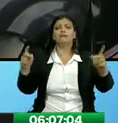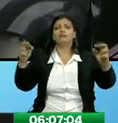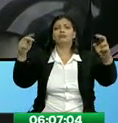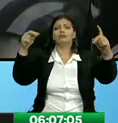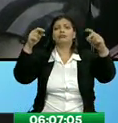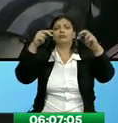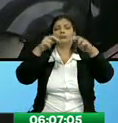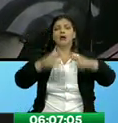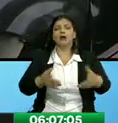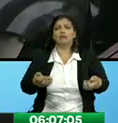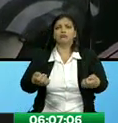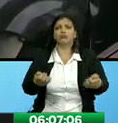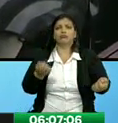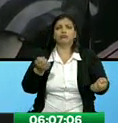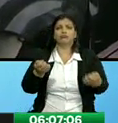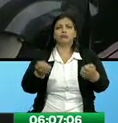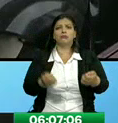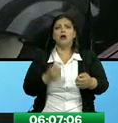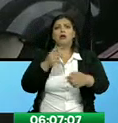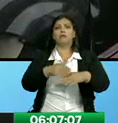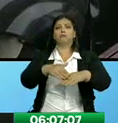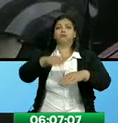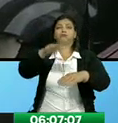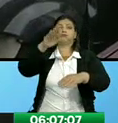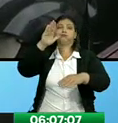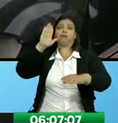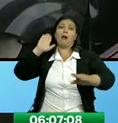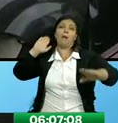Facundo Cabral, hay que tenerle miedo a los